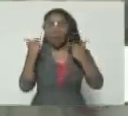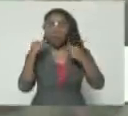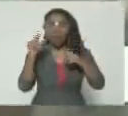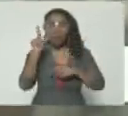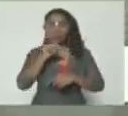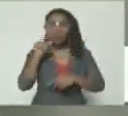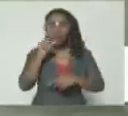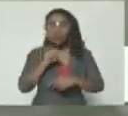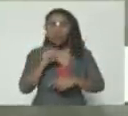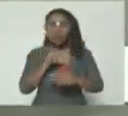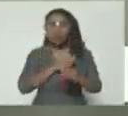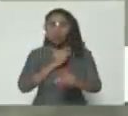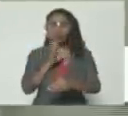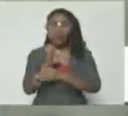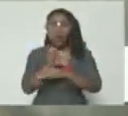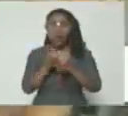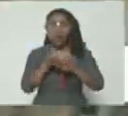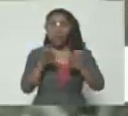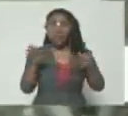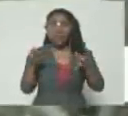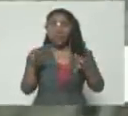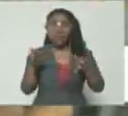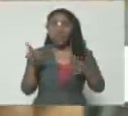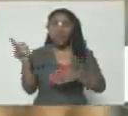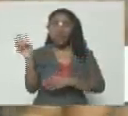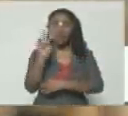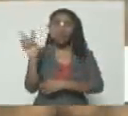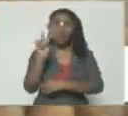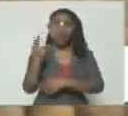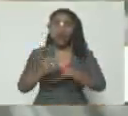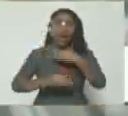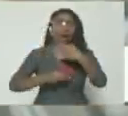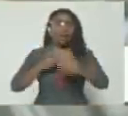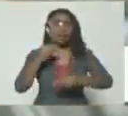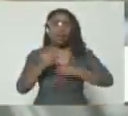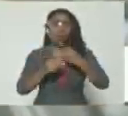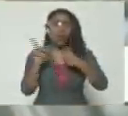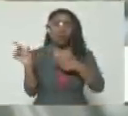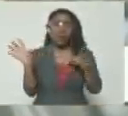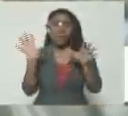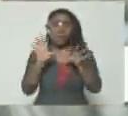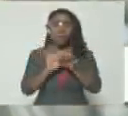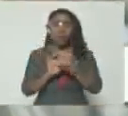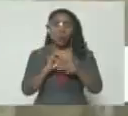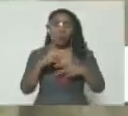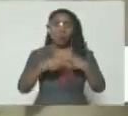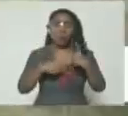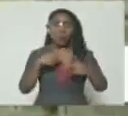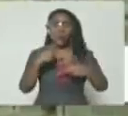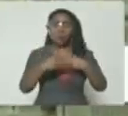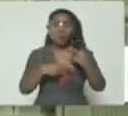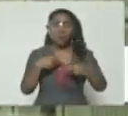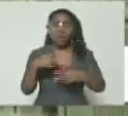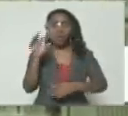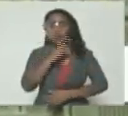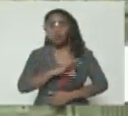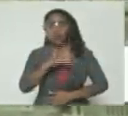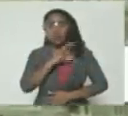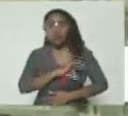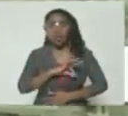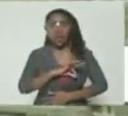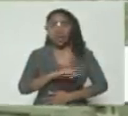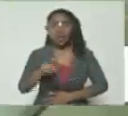de pollo, van a la mesa de los venezolanos, garantizando con esta alianza productiva la soberanía y